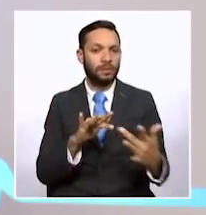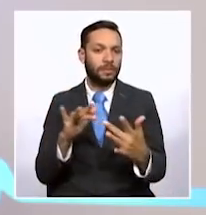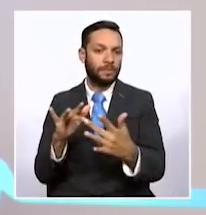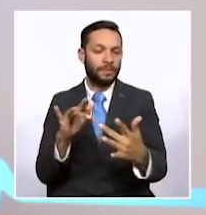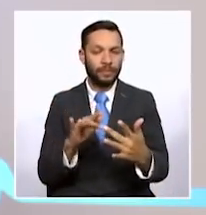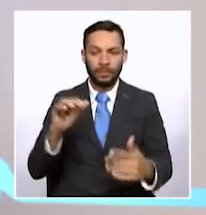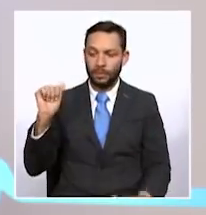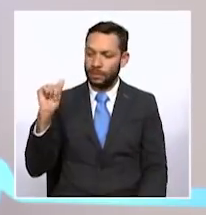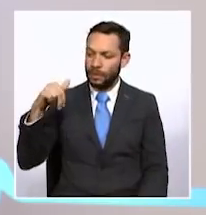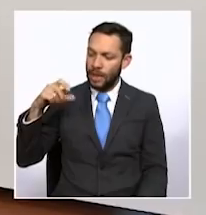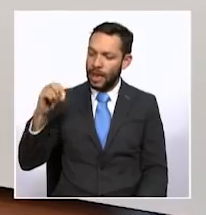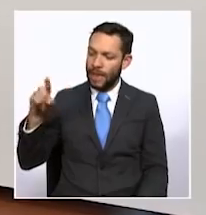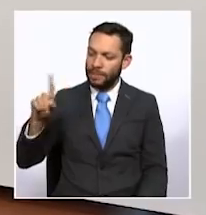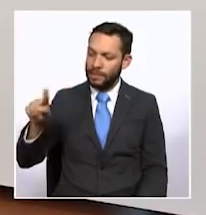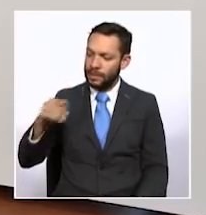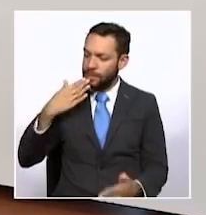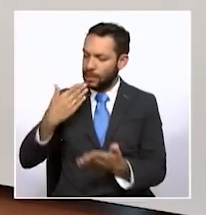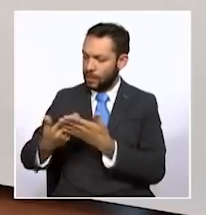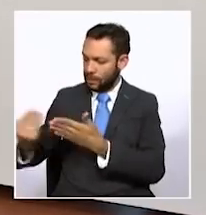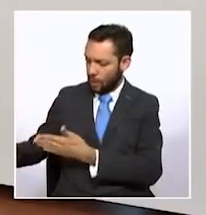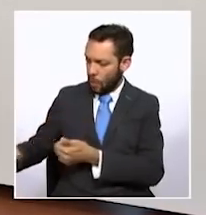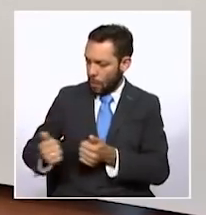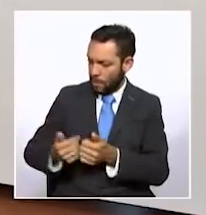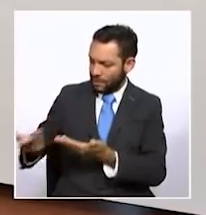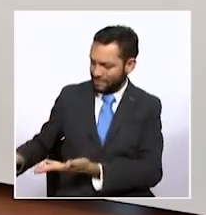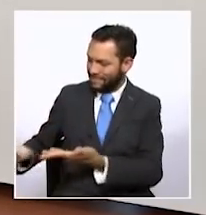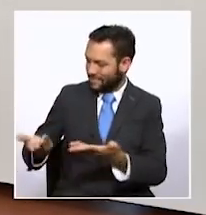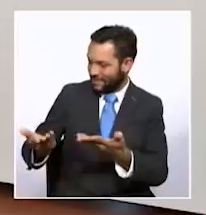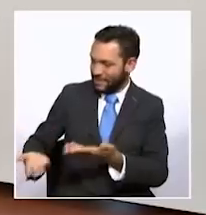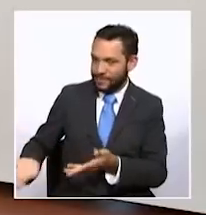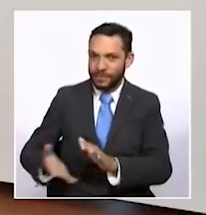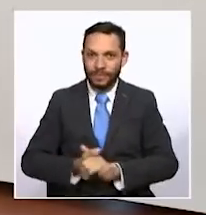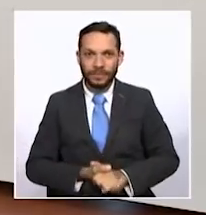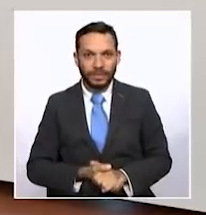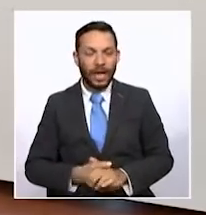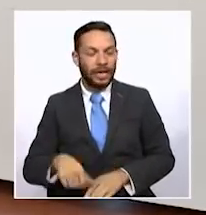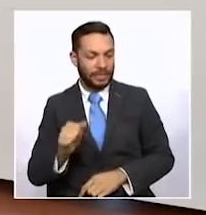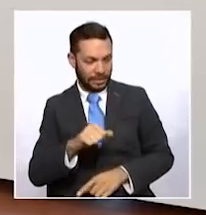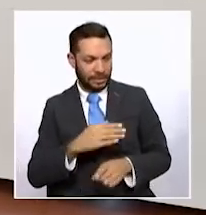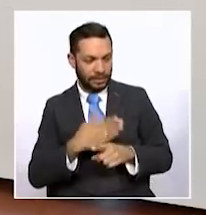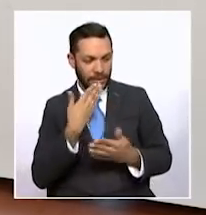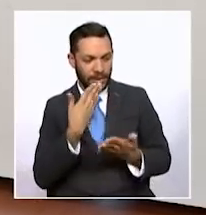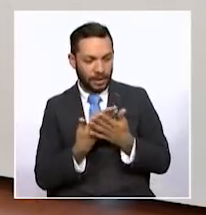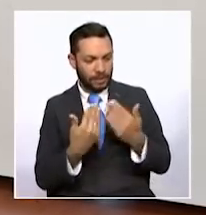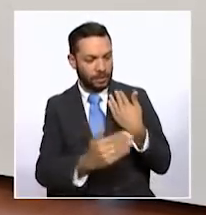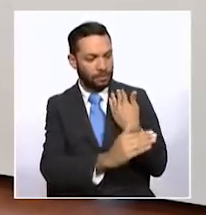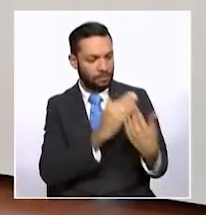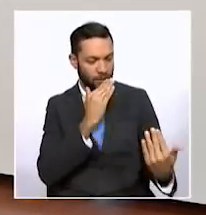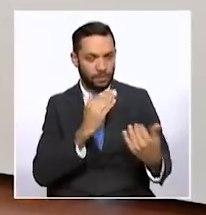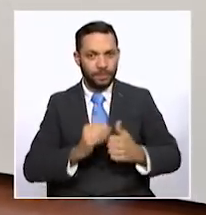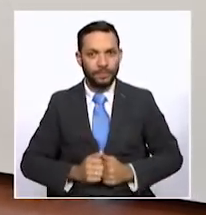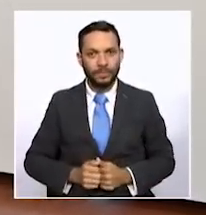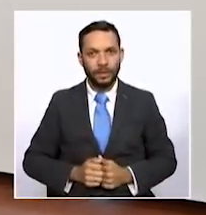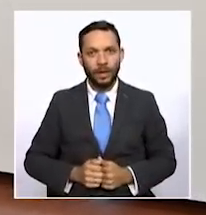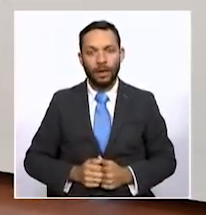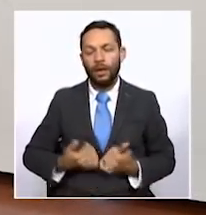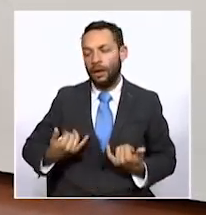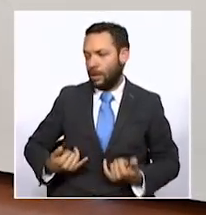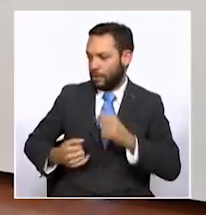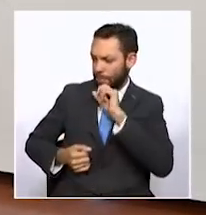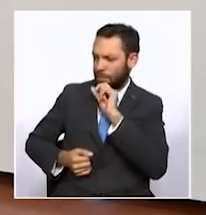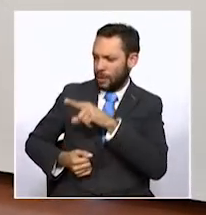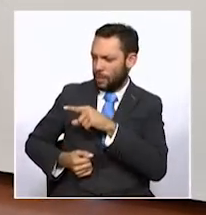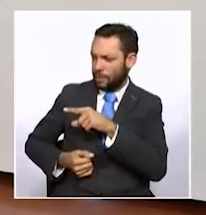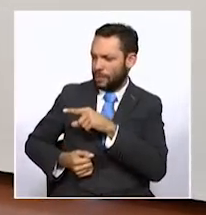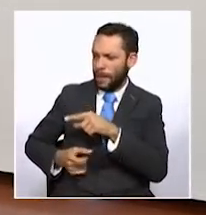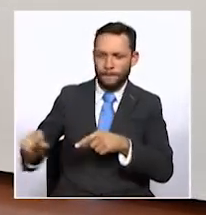Felipe Aranzazu Toro, muchas gracias por estar con nosotros y bienvenido a Conexión Vital. Muchas gracias, doctor Rojas, por la invitación. Bueno, hablemos qué es el tema